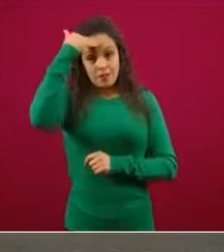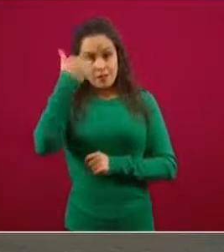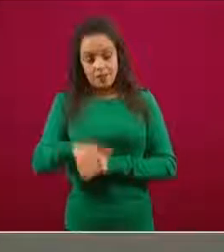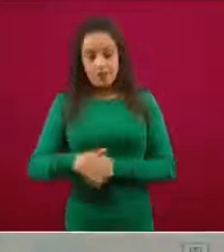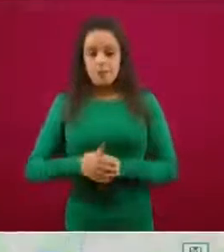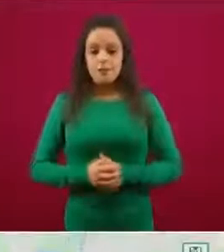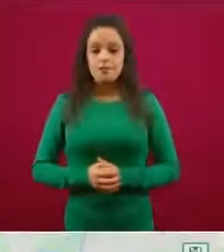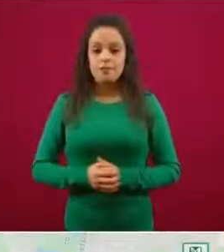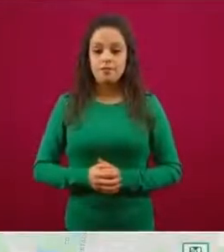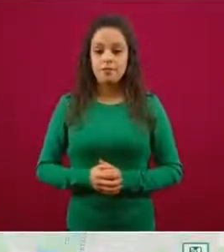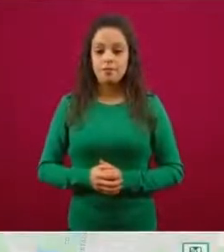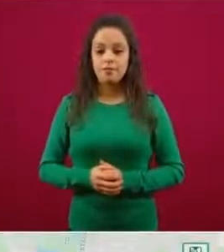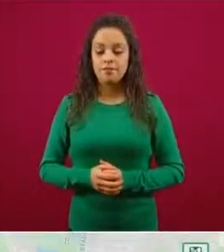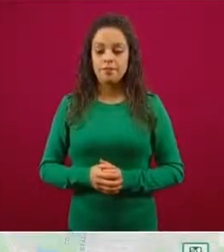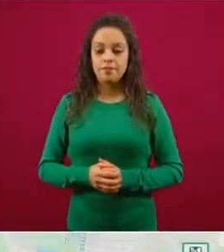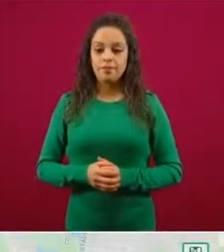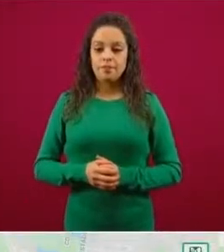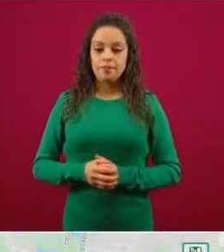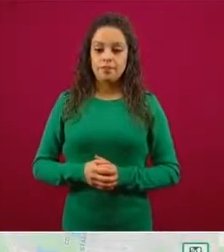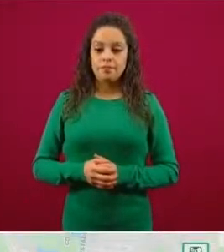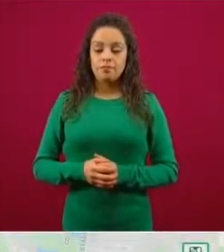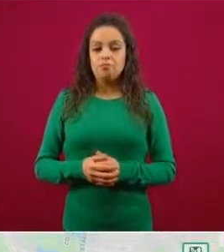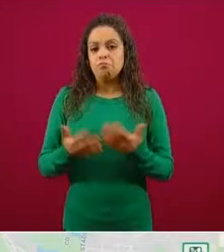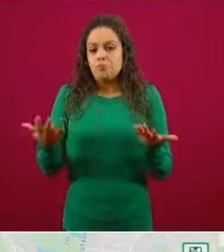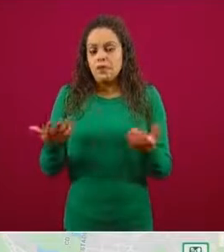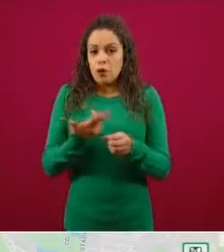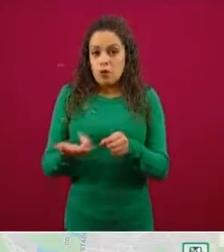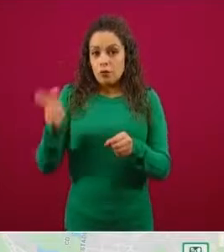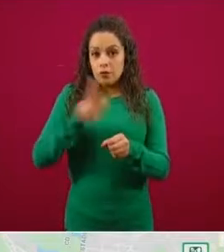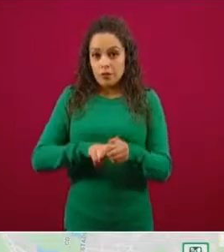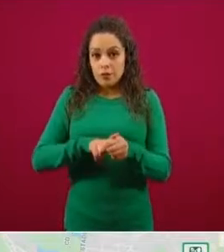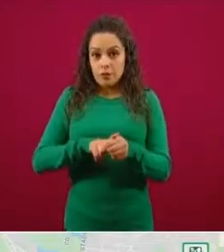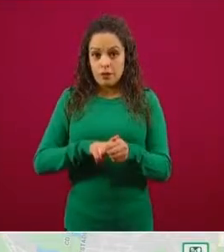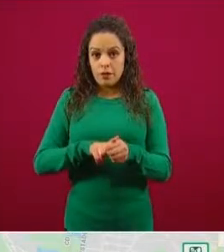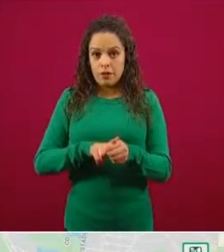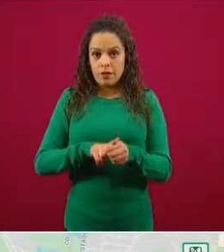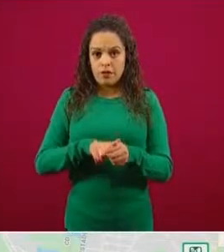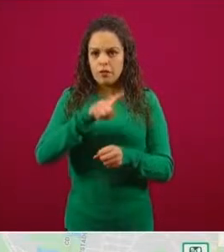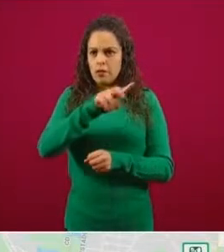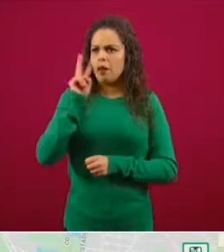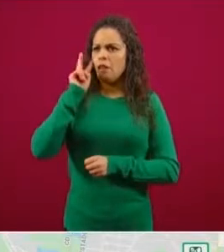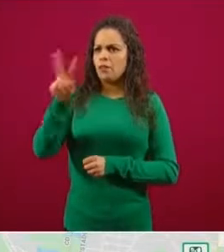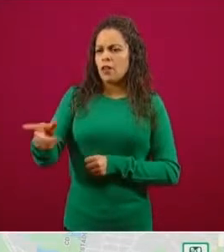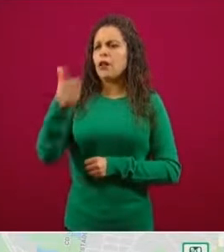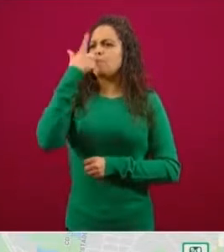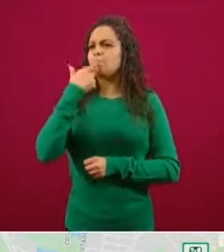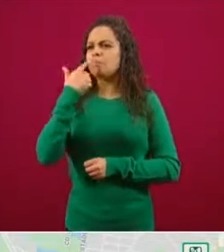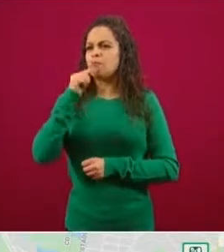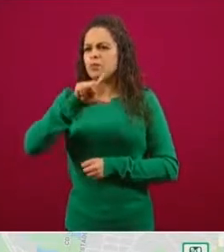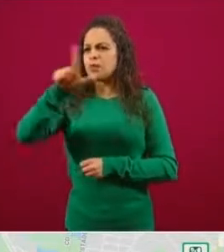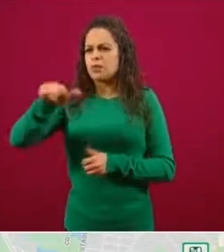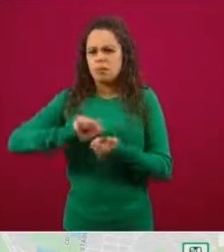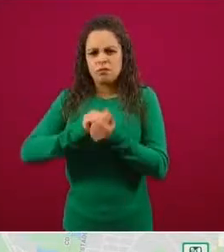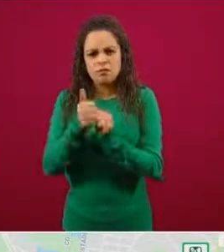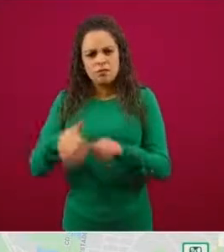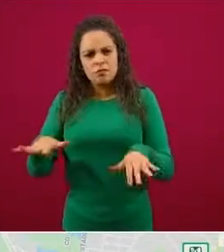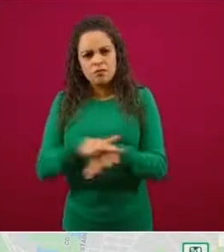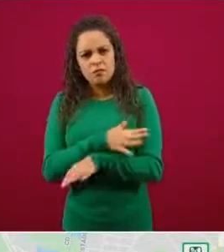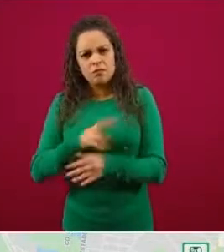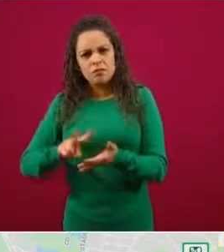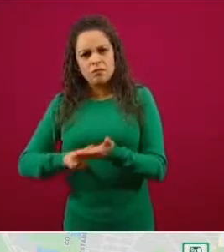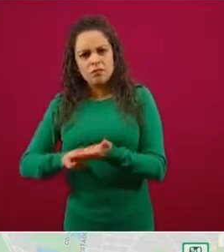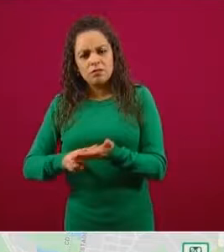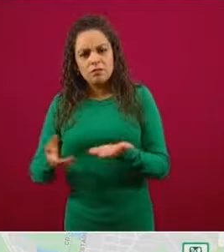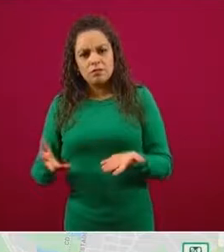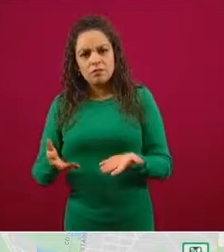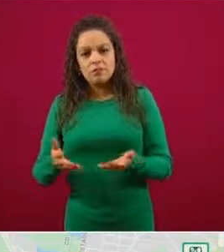ustedes sepan, porque a lo mejor un hospital que esté en rojo puede pasar a verde. ¿Cómo puede pasar a verde? Pues porque incrementó el número